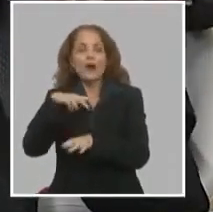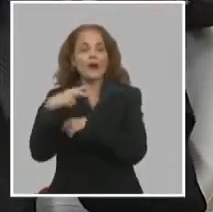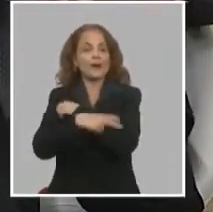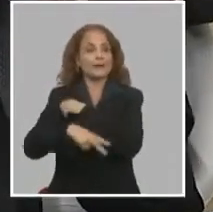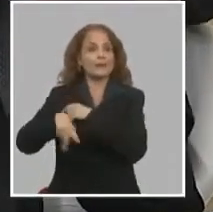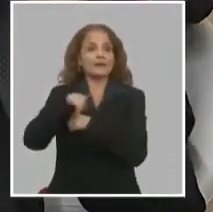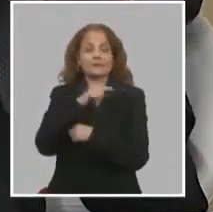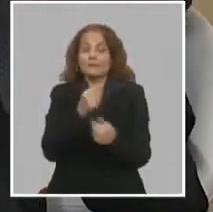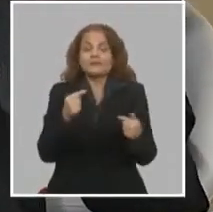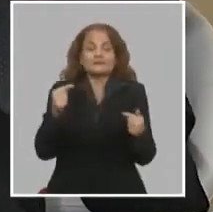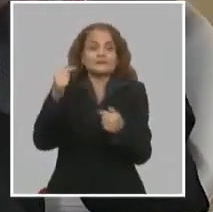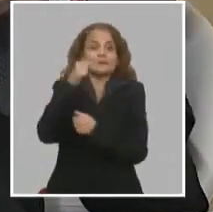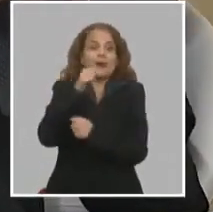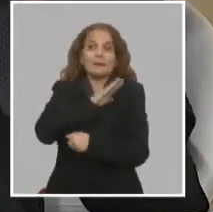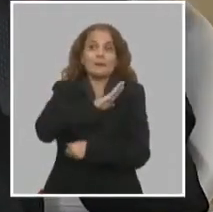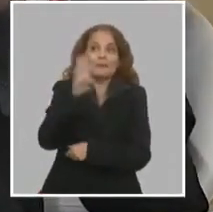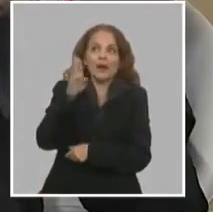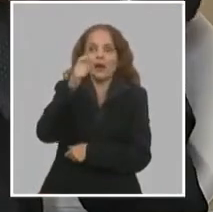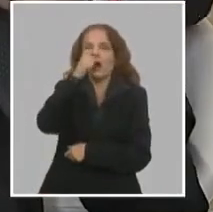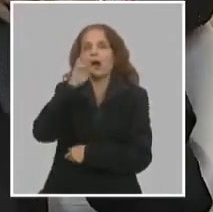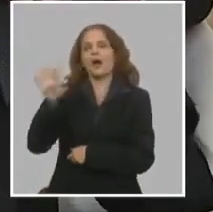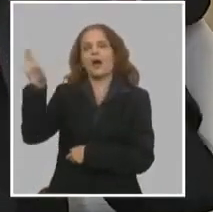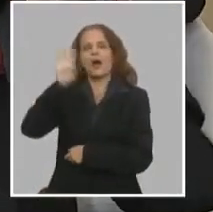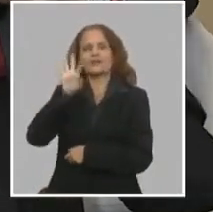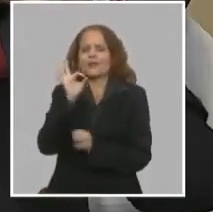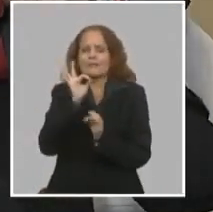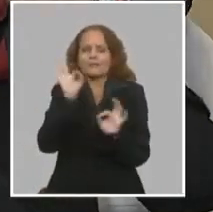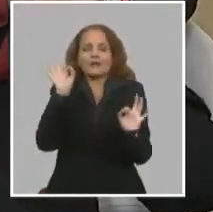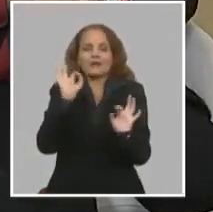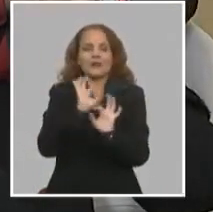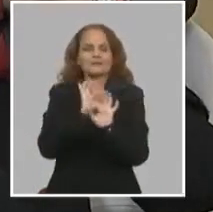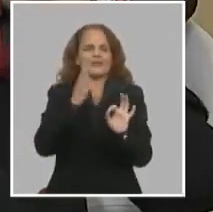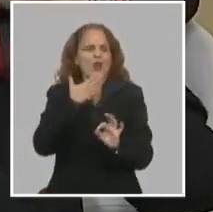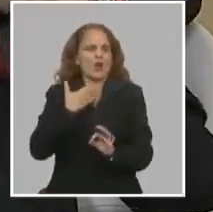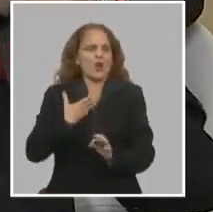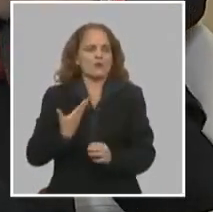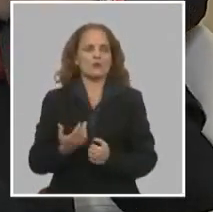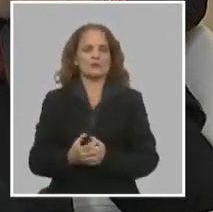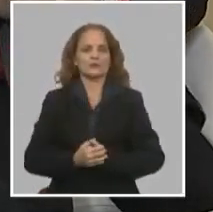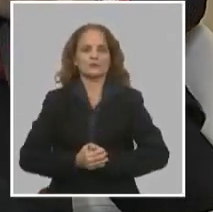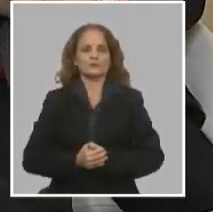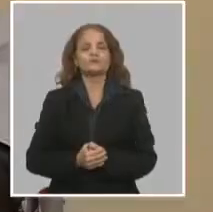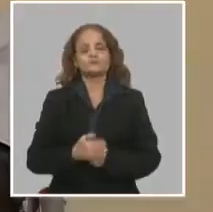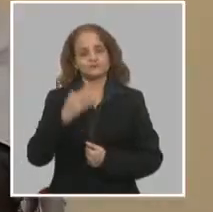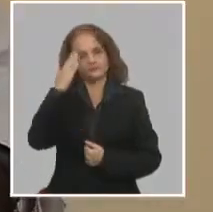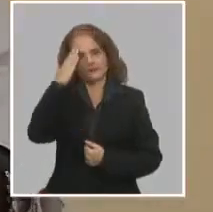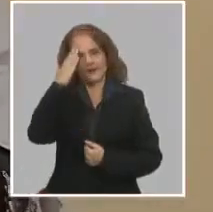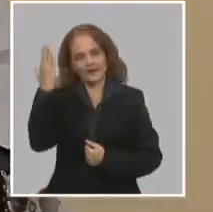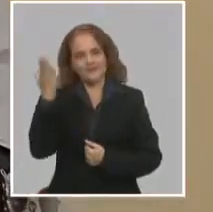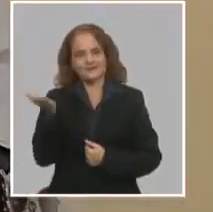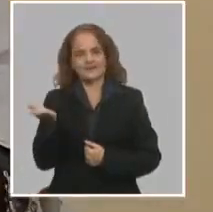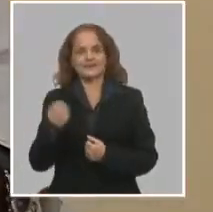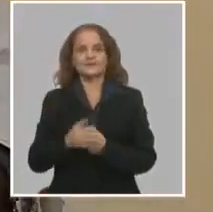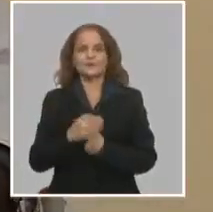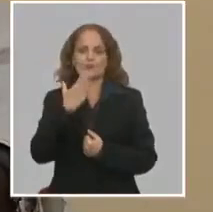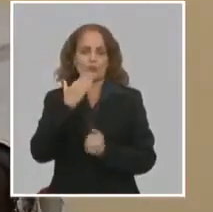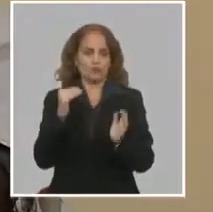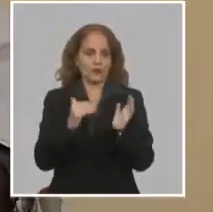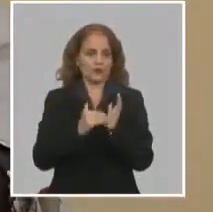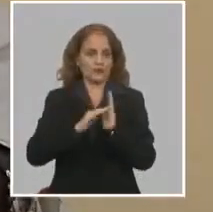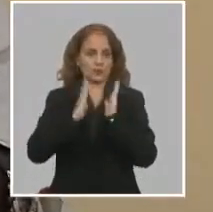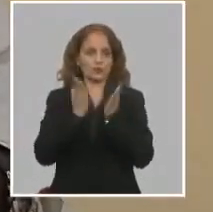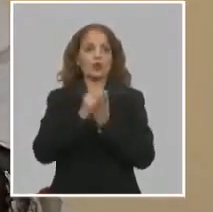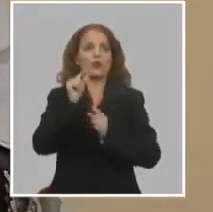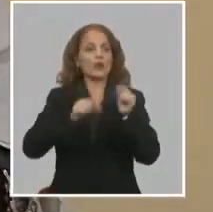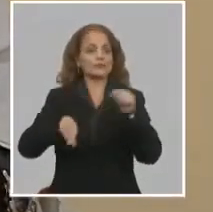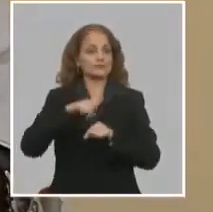veces a África? ¿Y qué tuvo de particular esta misión ahora en Togo? Bueno, muchas gracias, Randy. Buenas tardes a los